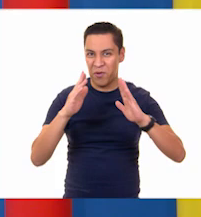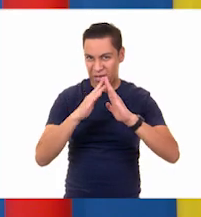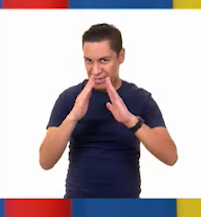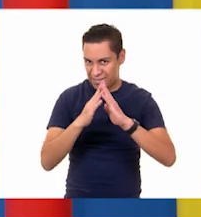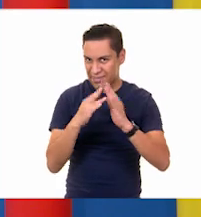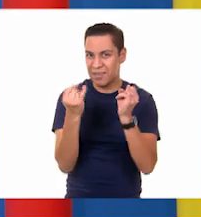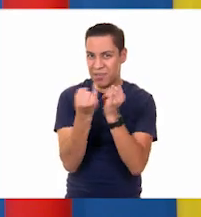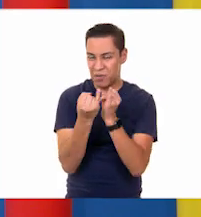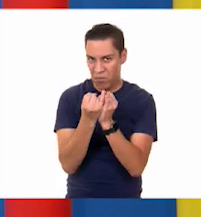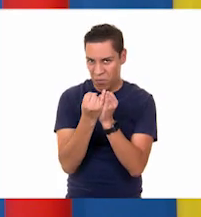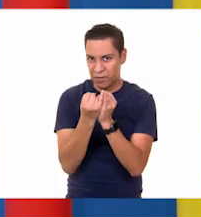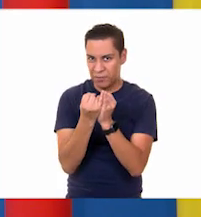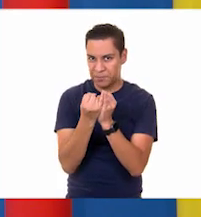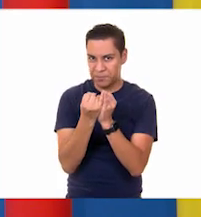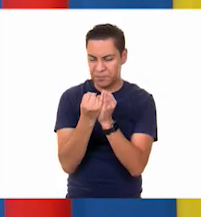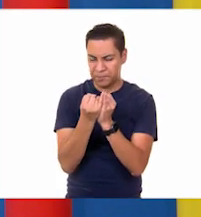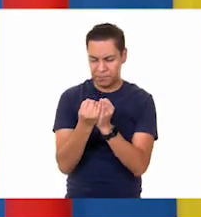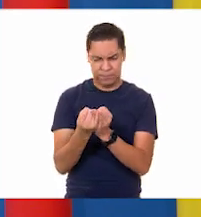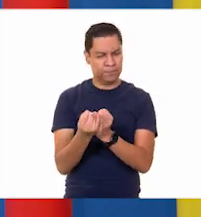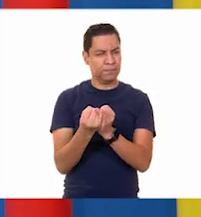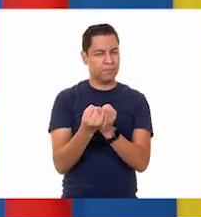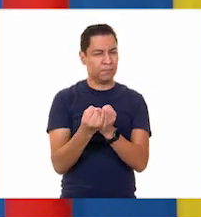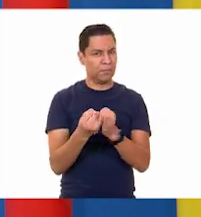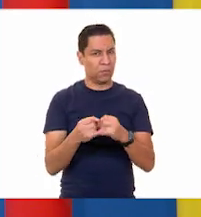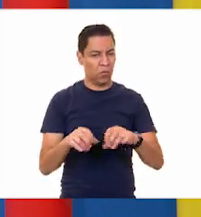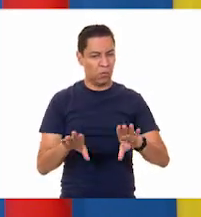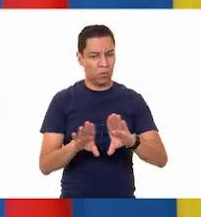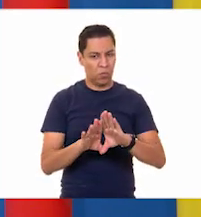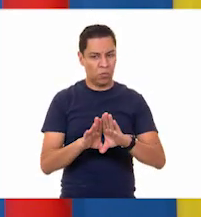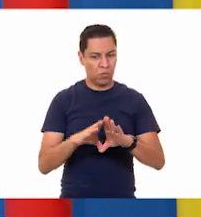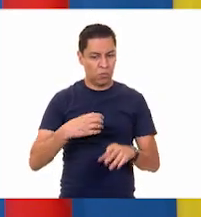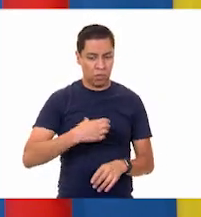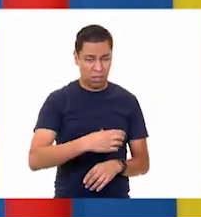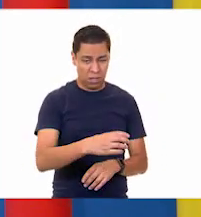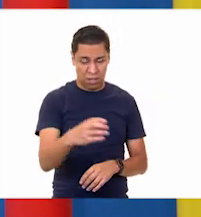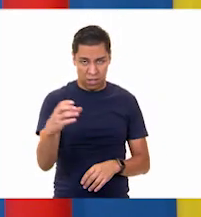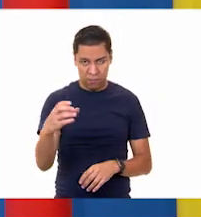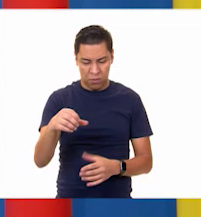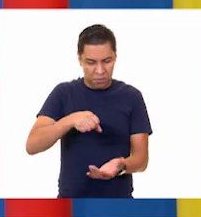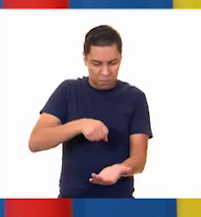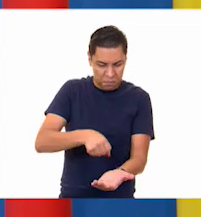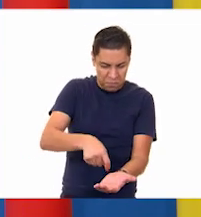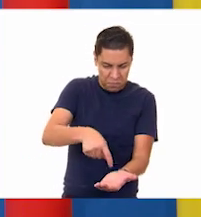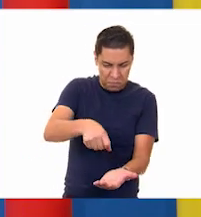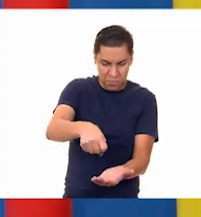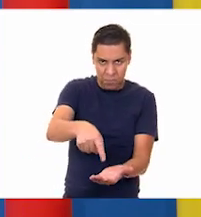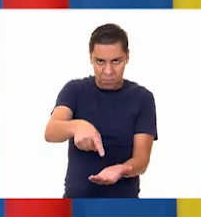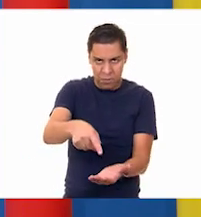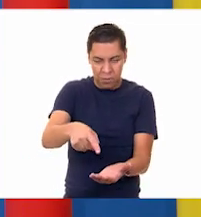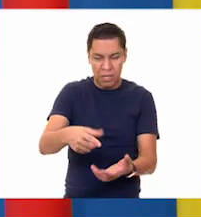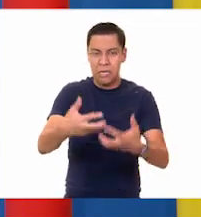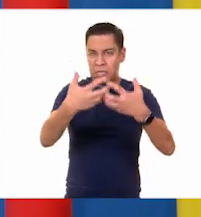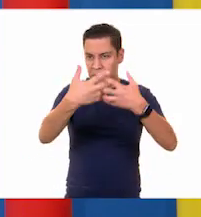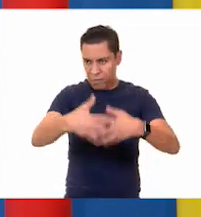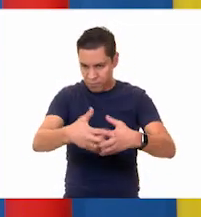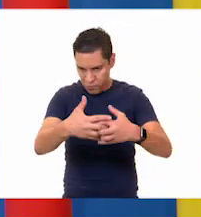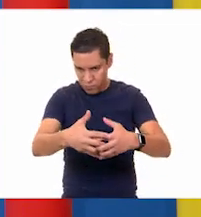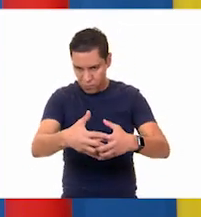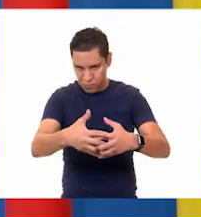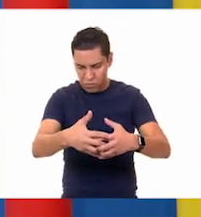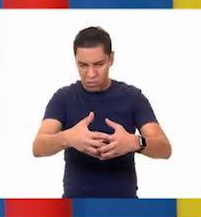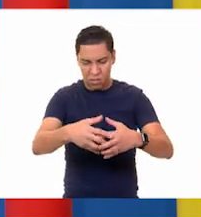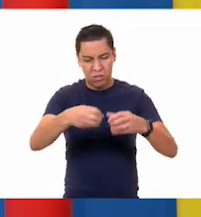tantito. Dijiste que los espacios cedidos a la agricultura afectaban al suelo y las áreas verdes, y que las industrias desechaban